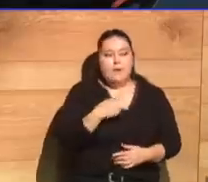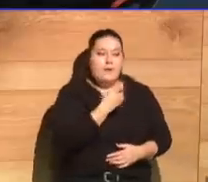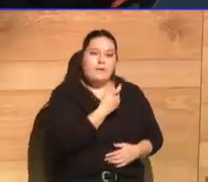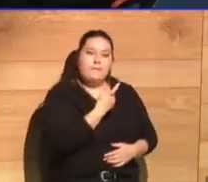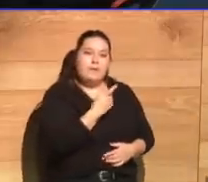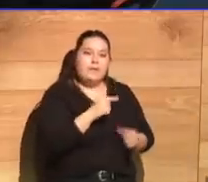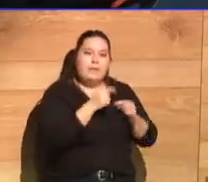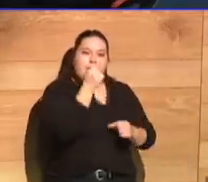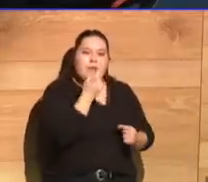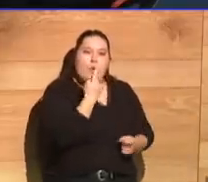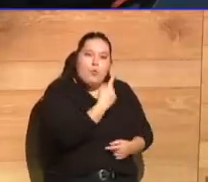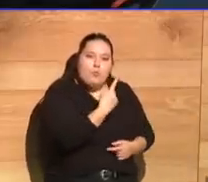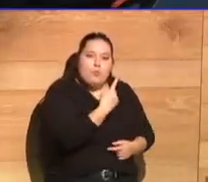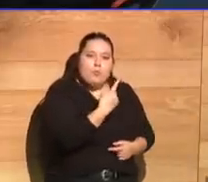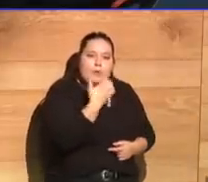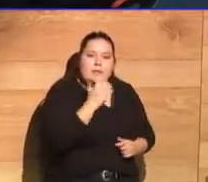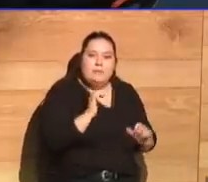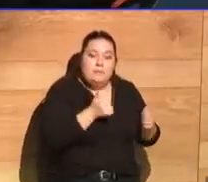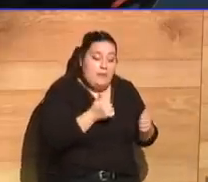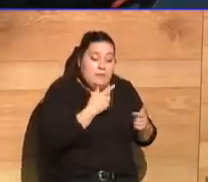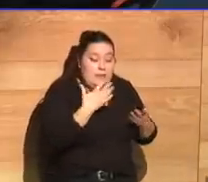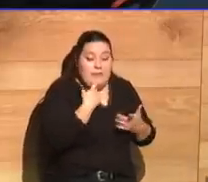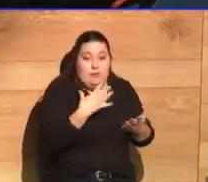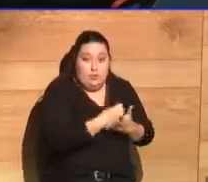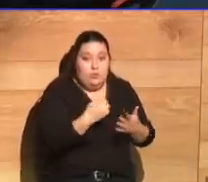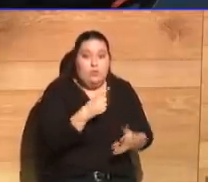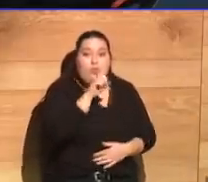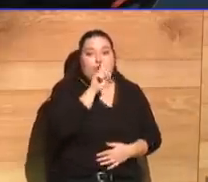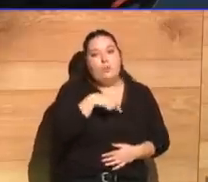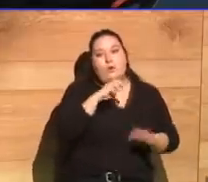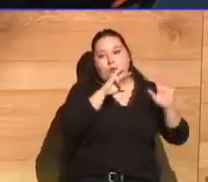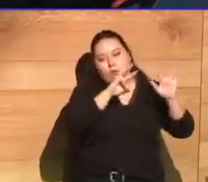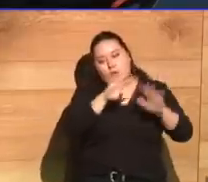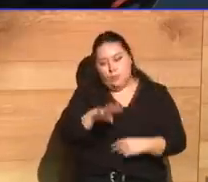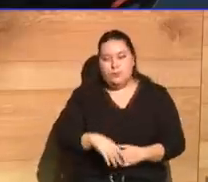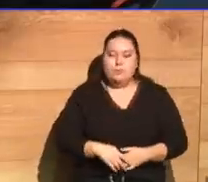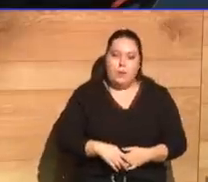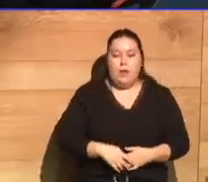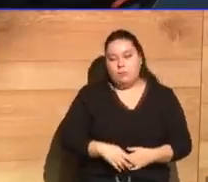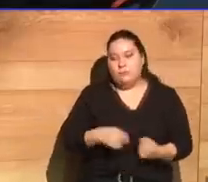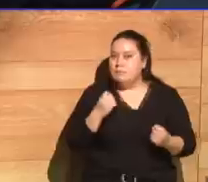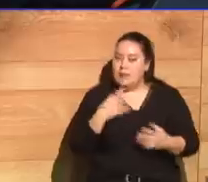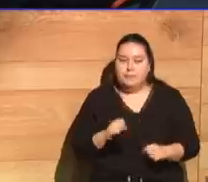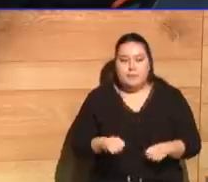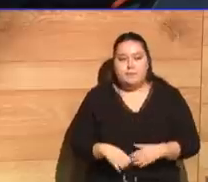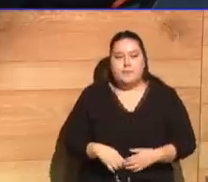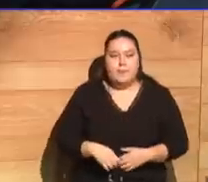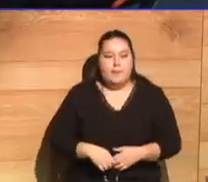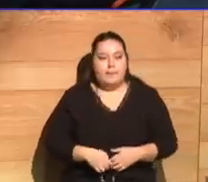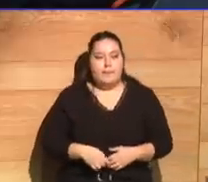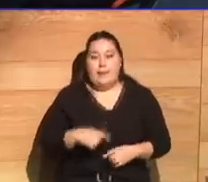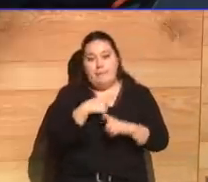cuánto medía uno, o sea, si arrancas y lo terminas. 1.84. 1.84. Y el término salió. Medio está la virtud,